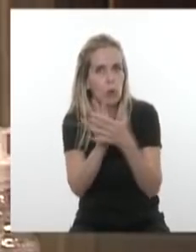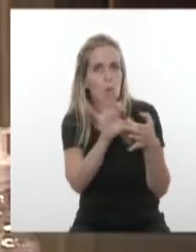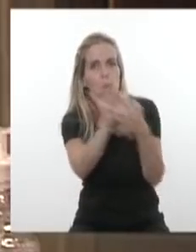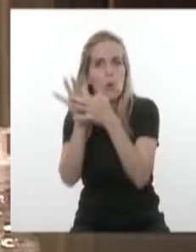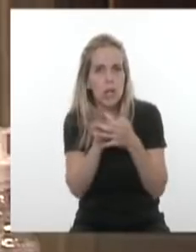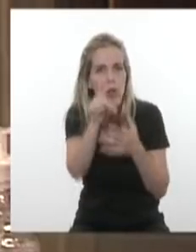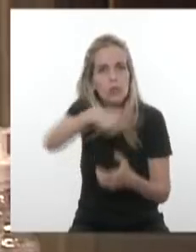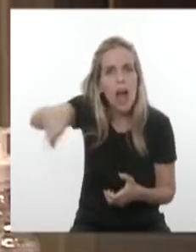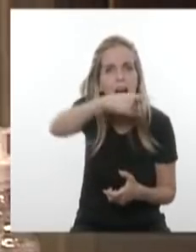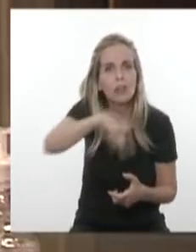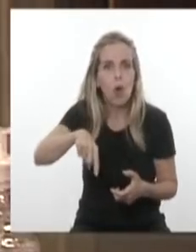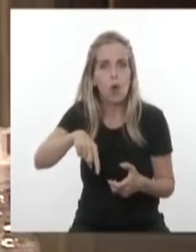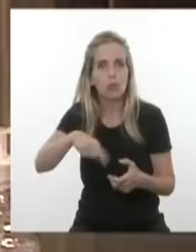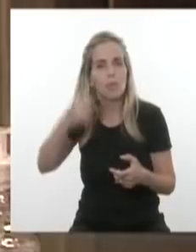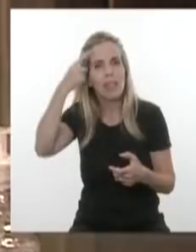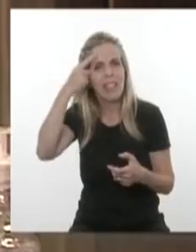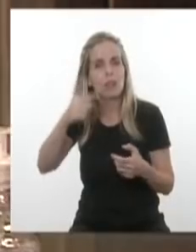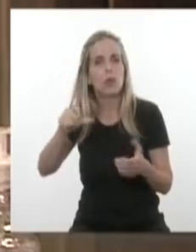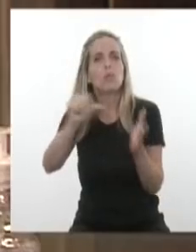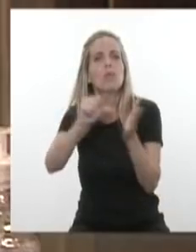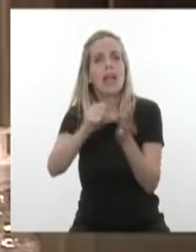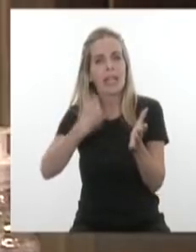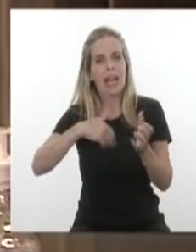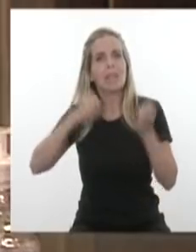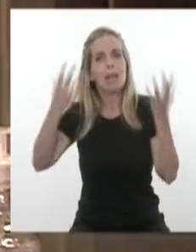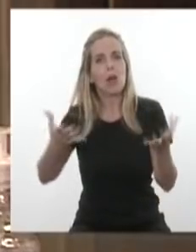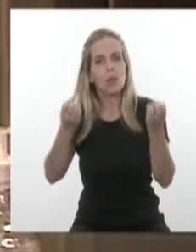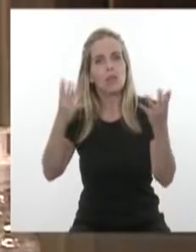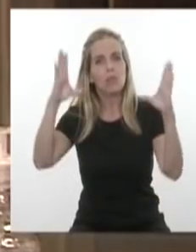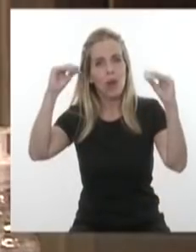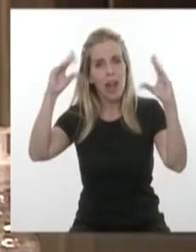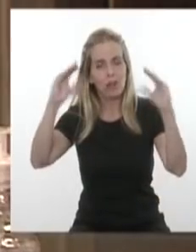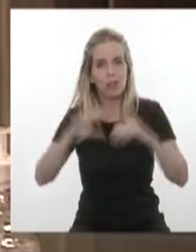y unidos por un país mejor buenas noches